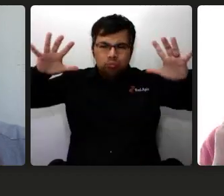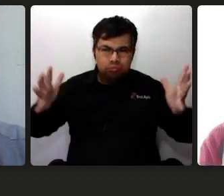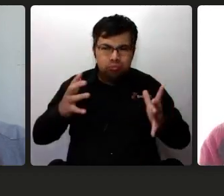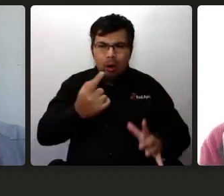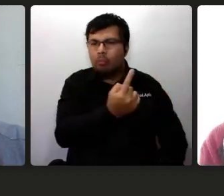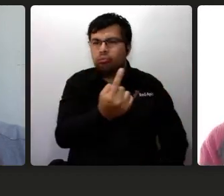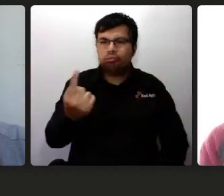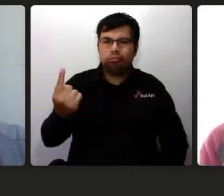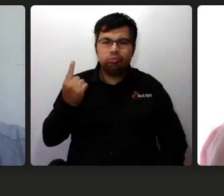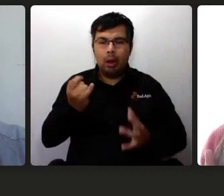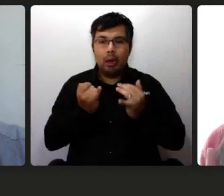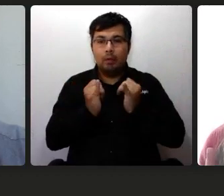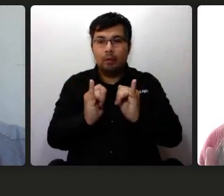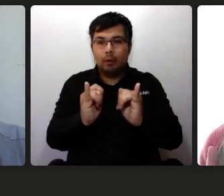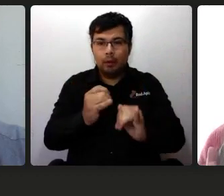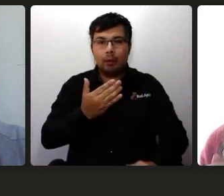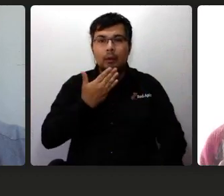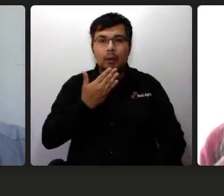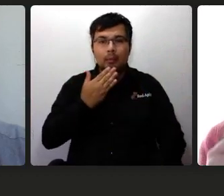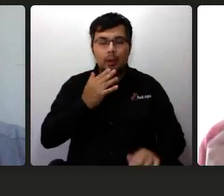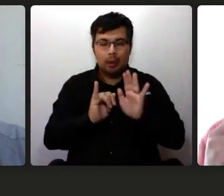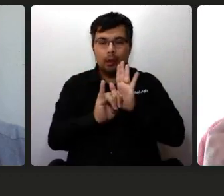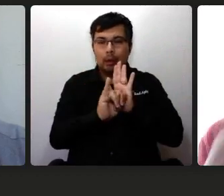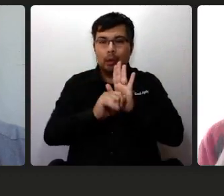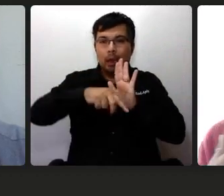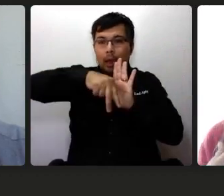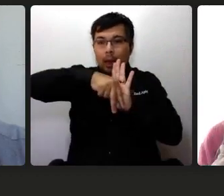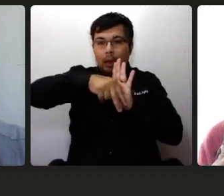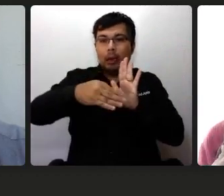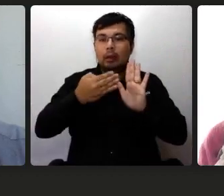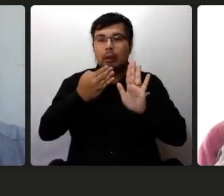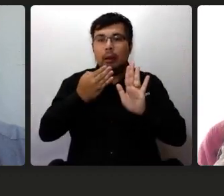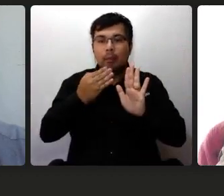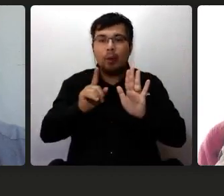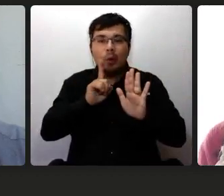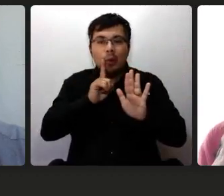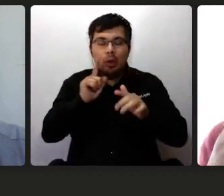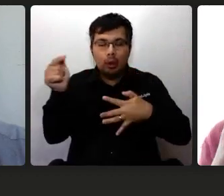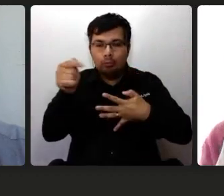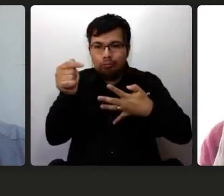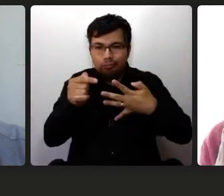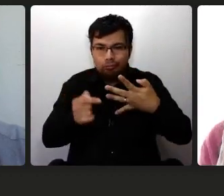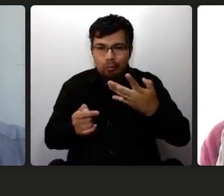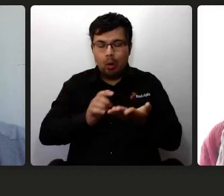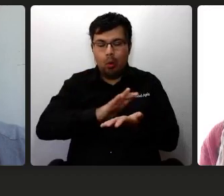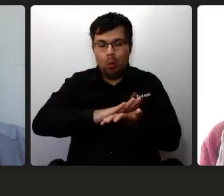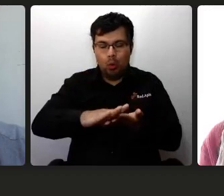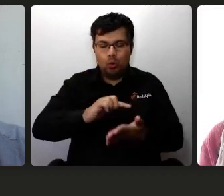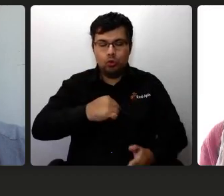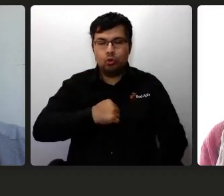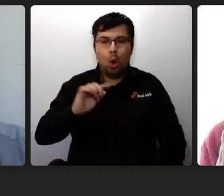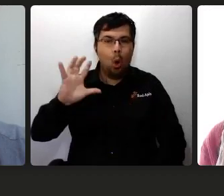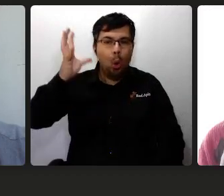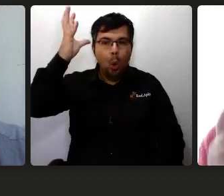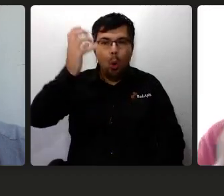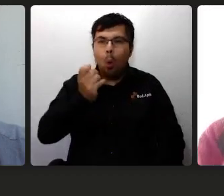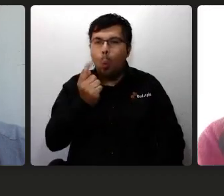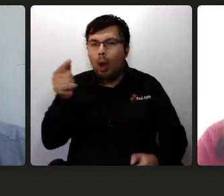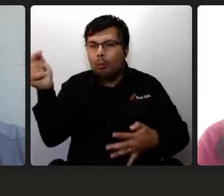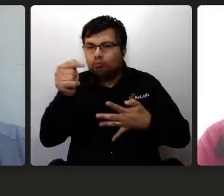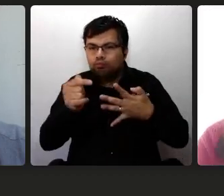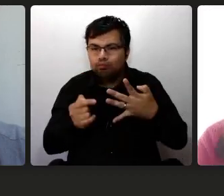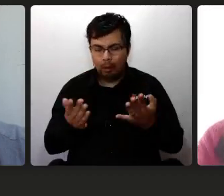Incluso, no lo dije, pero LinkedIn también tiene curso gratuito. O sea, correcto. ¿Qué es lo que yo no entiendo bien? ¿En qué parte quizás necesito profundizar?